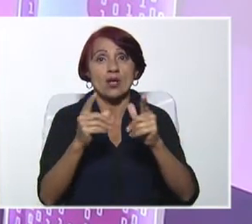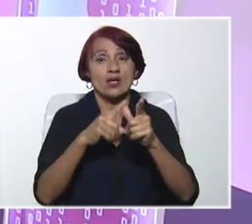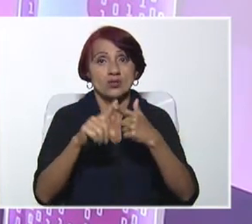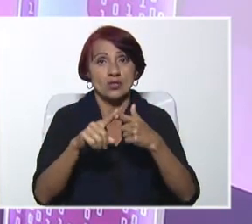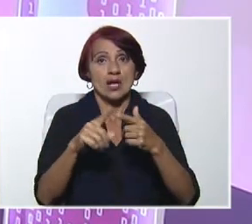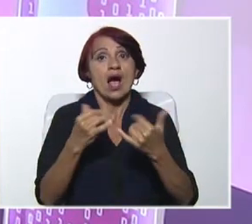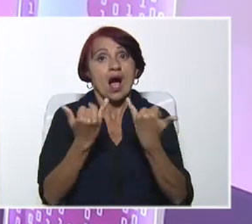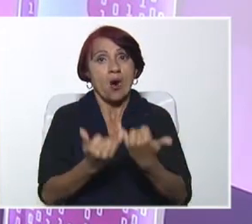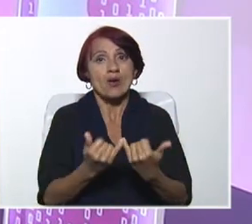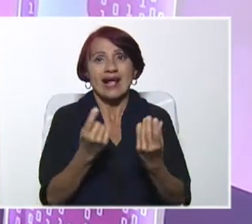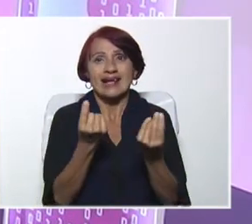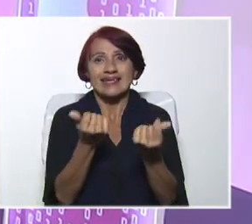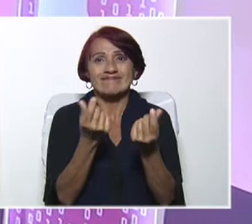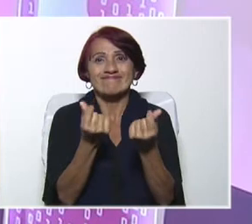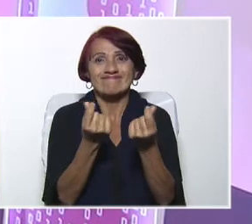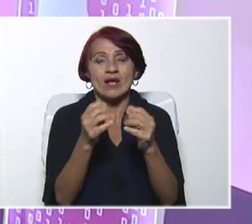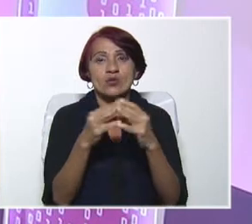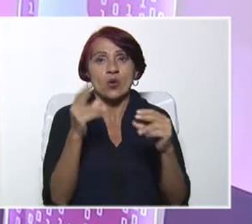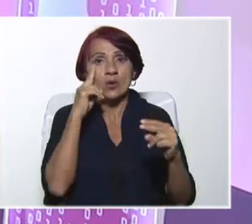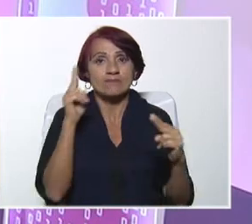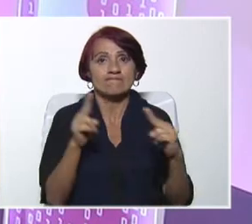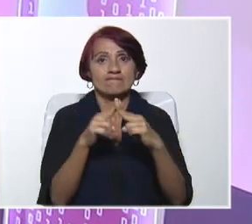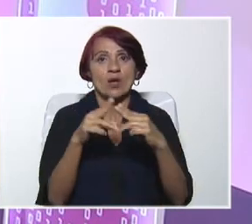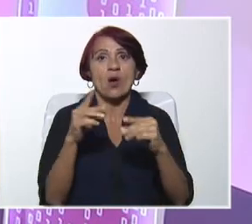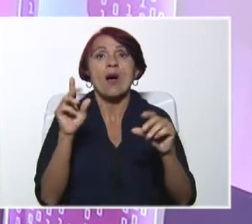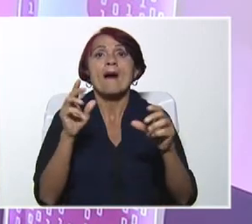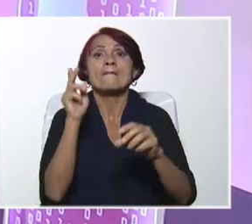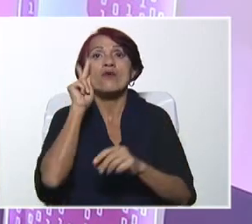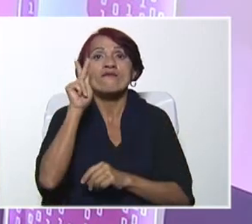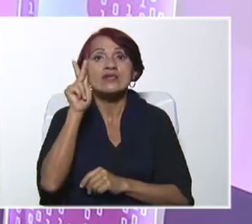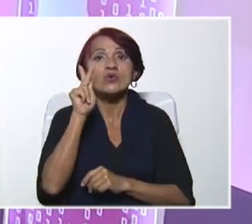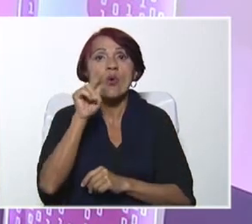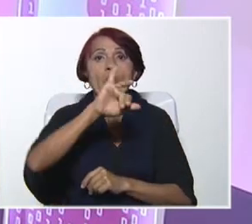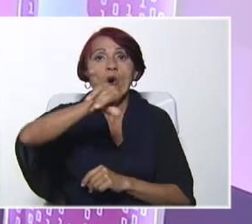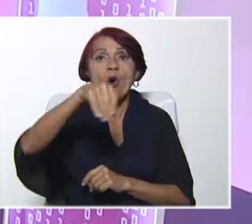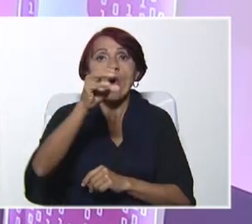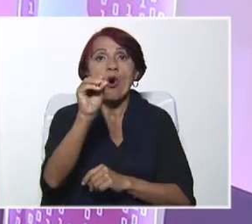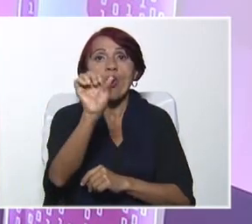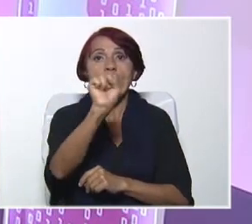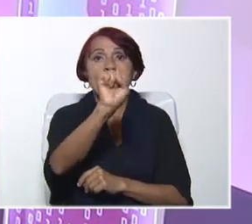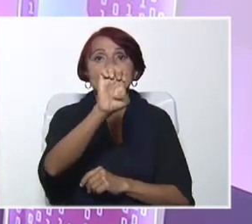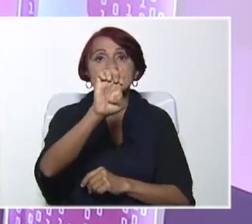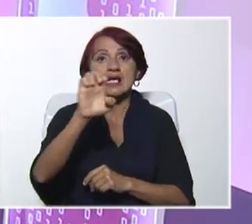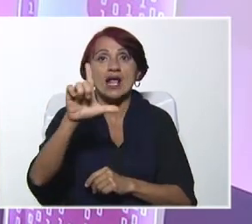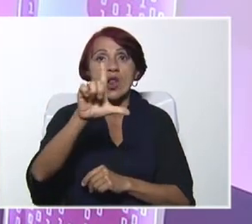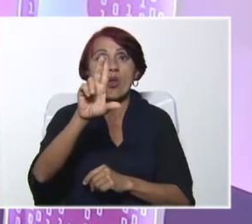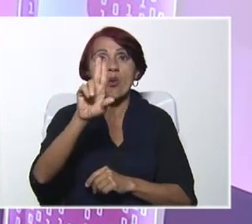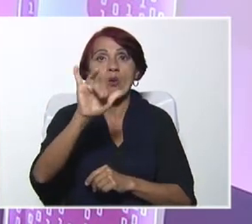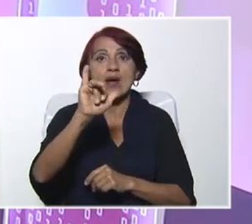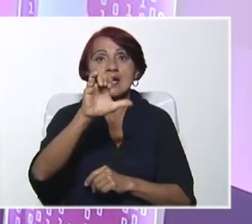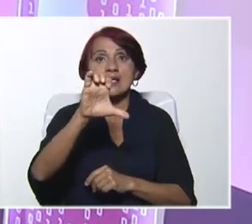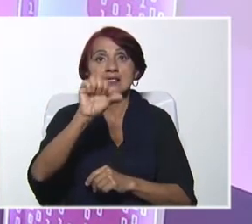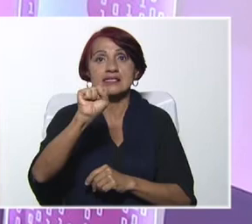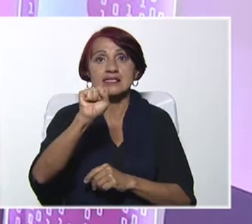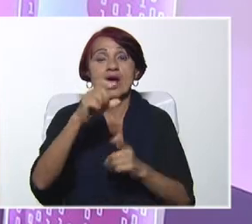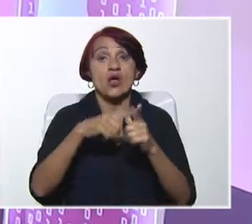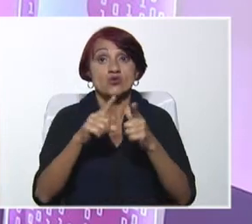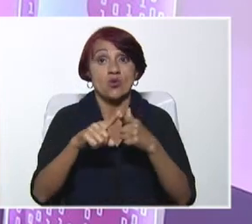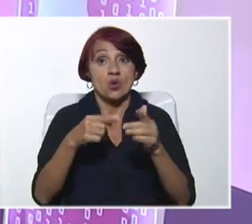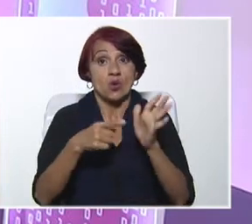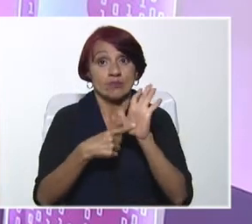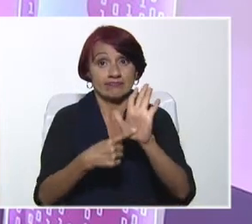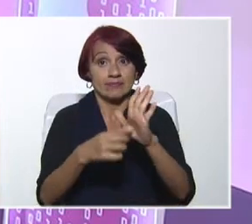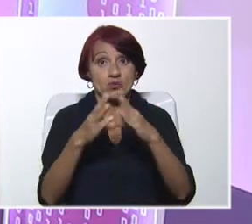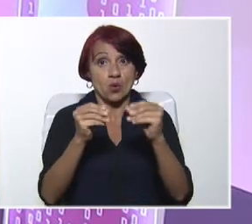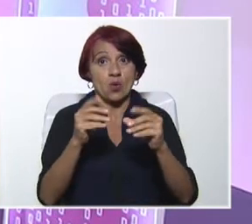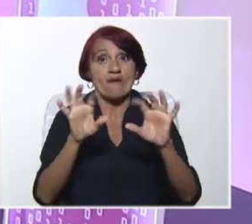vamos en cuestión de segundos a encontrarnos con nuestro profesor José Luis Maita, quien ya nos espera en el set principal